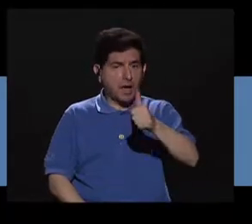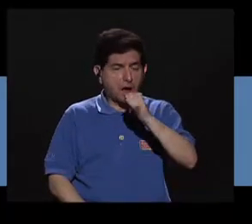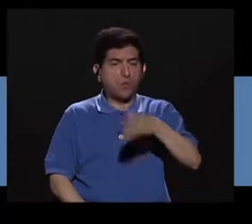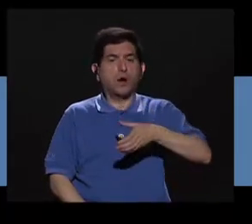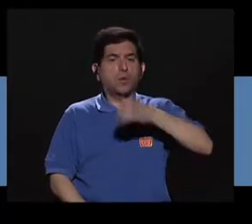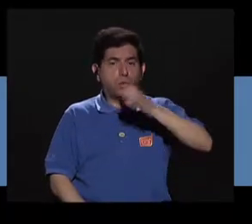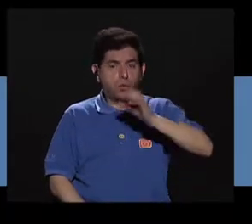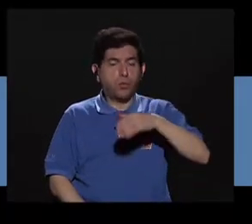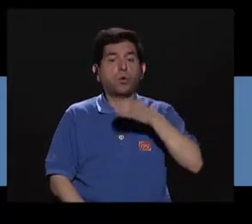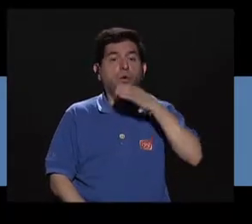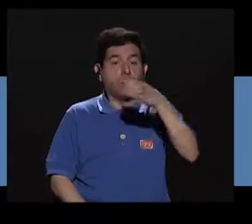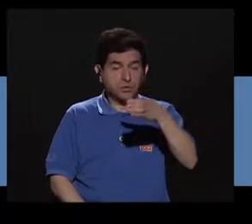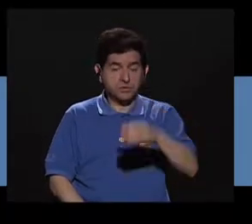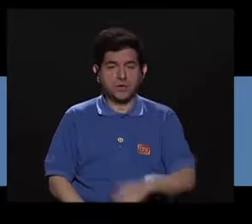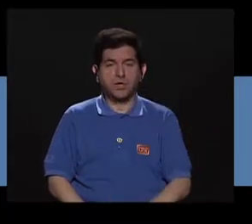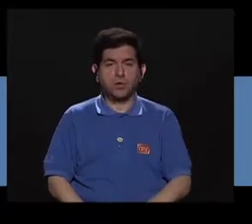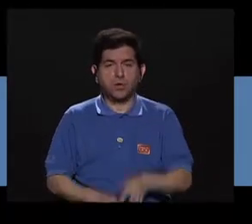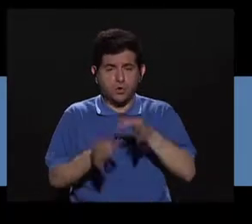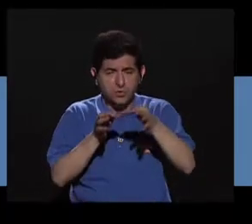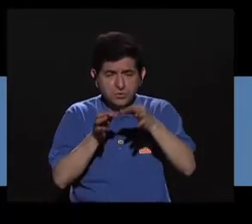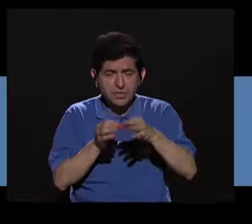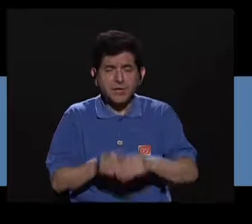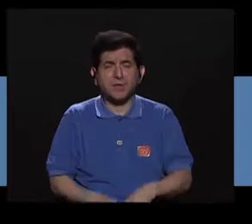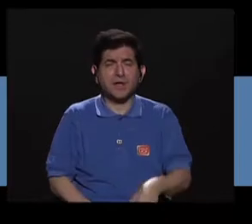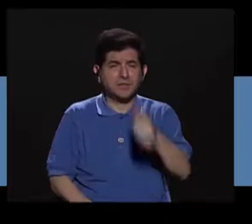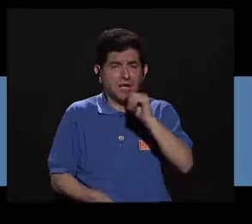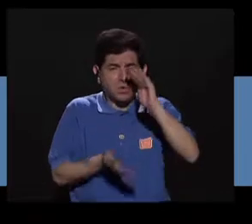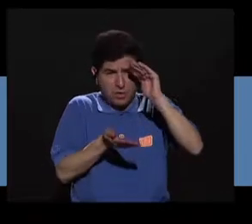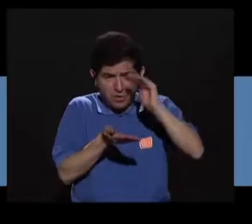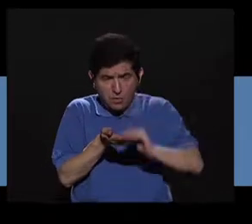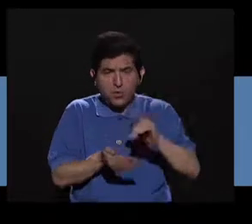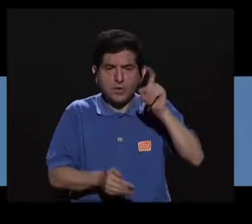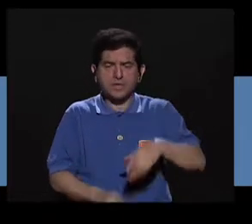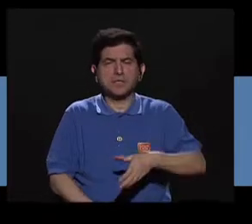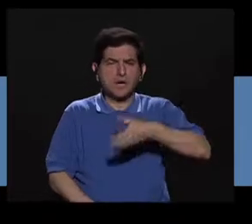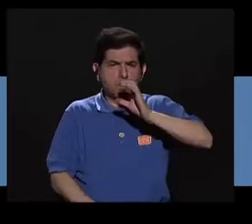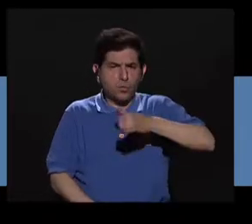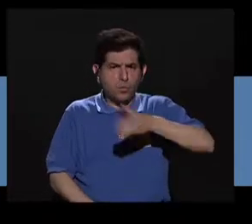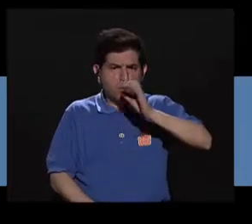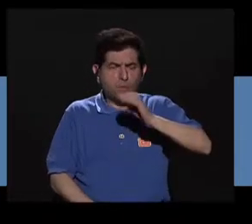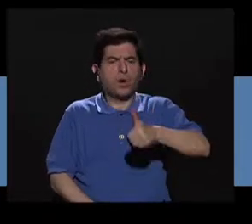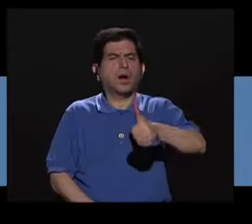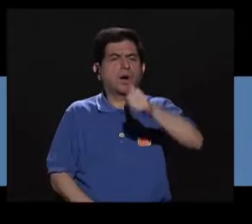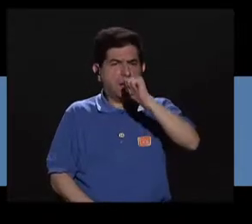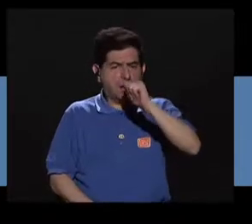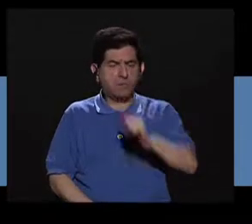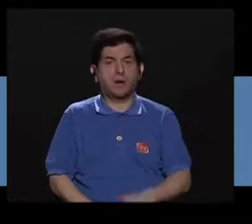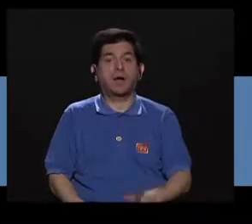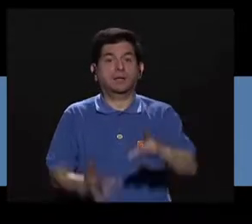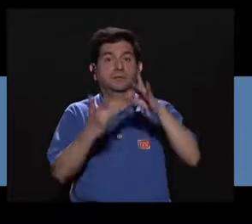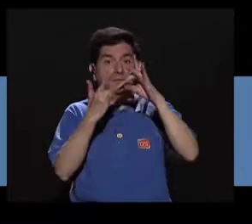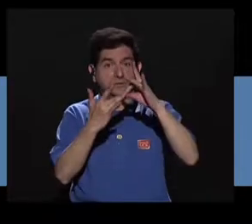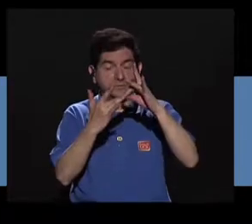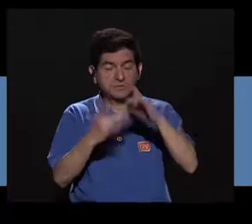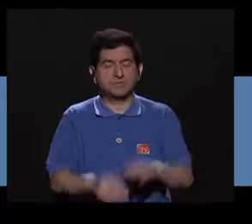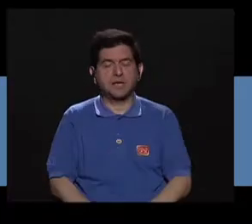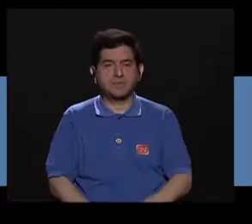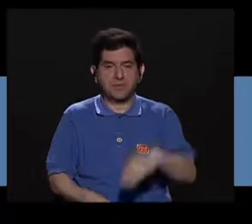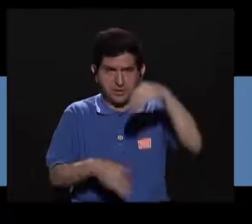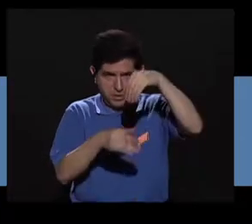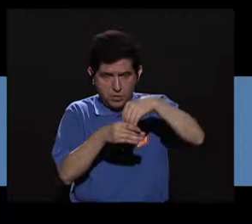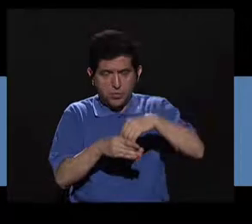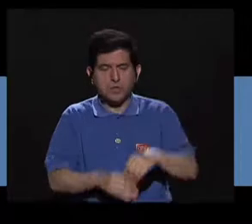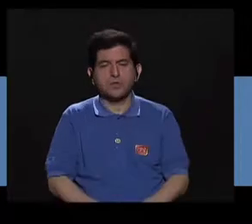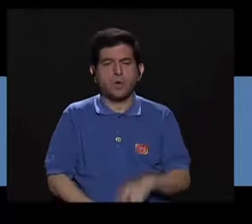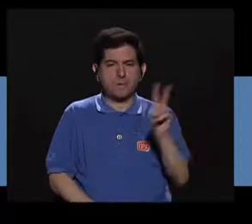persona requiere mayor hidratación. Es una de las recomendaciones que se dan porque las células se deshidratan. Entonces, hay que tomar bastante líquido, bastante agua y sobre